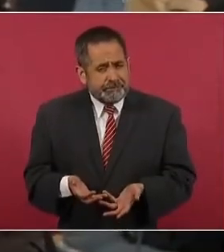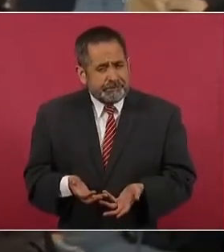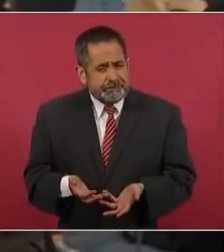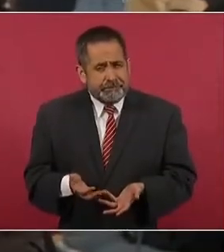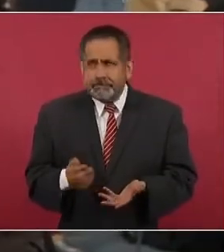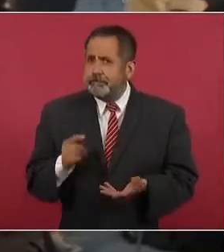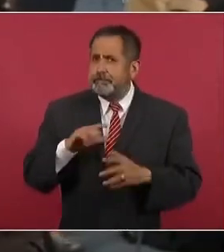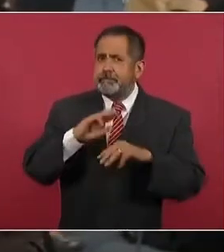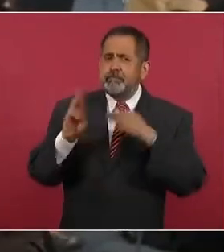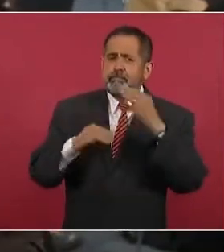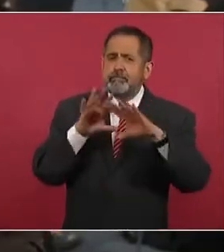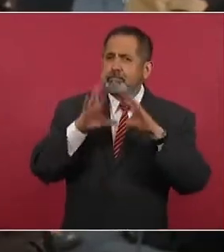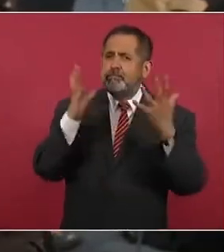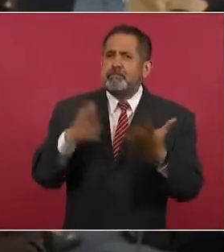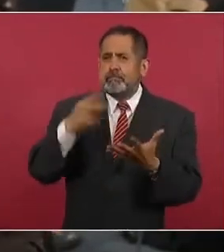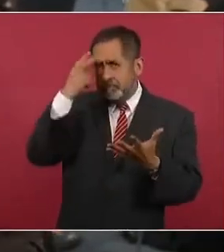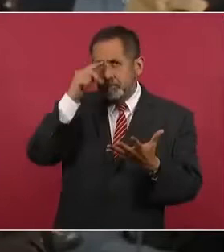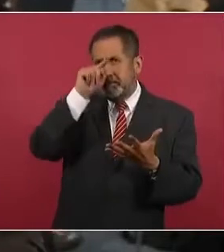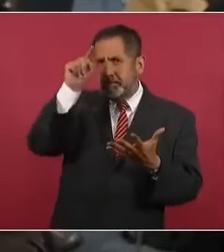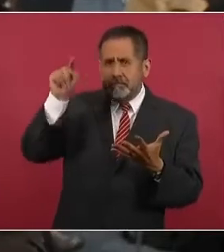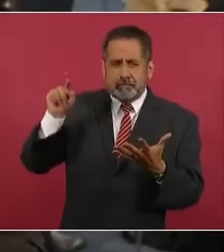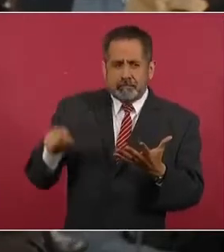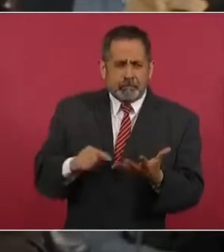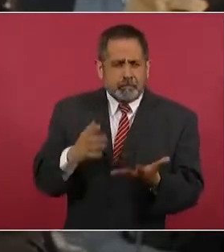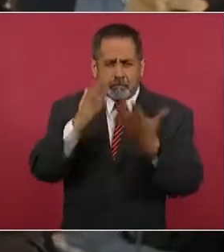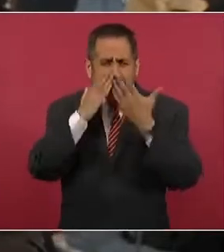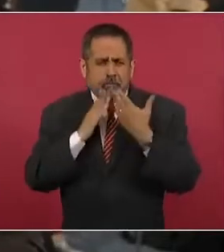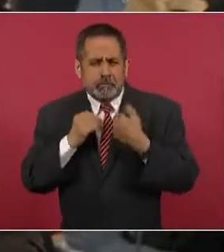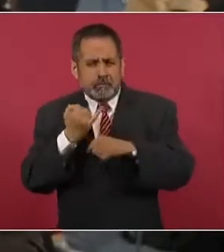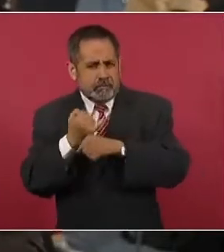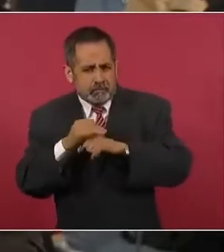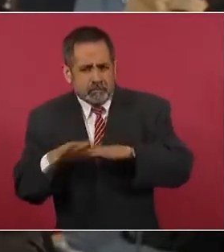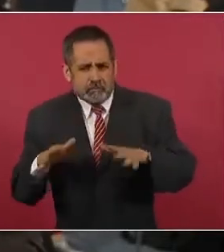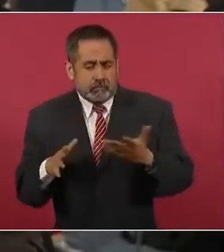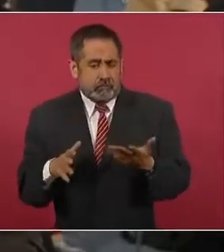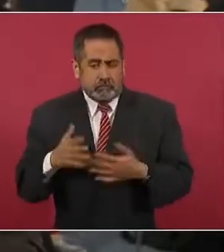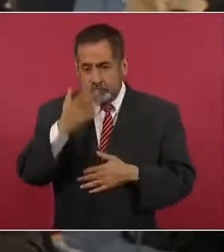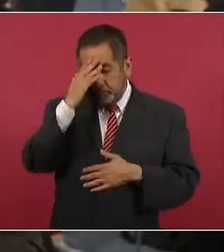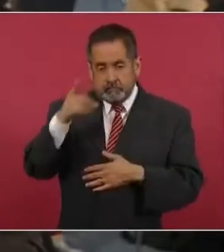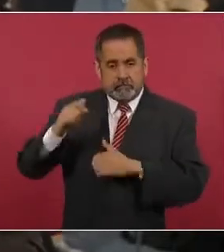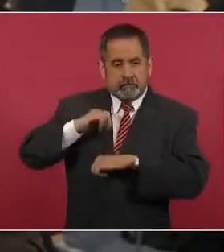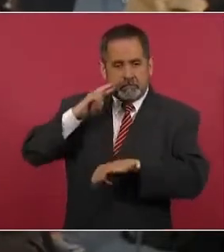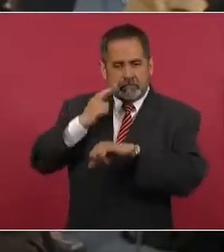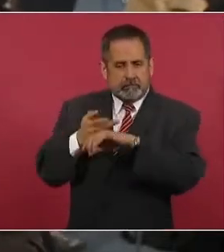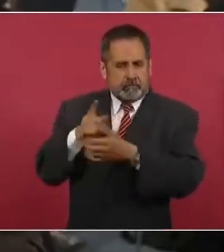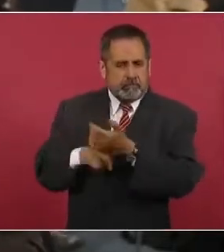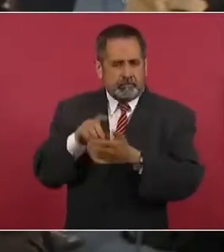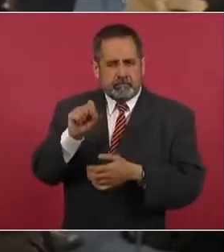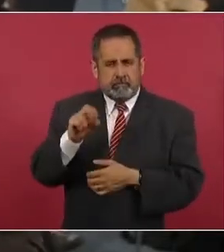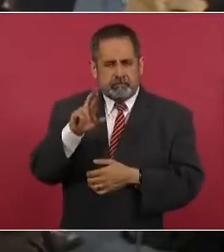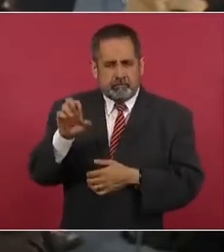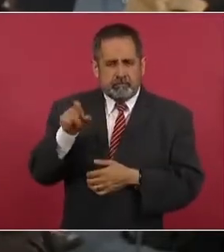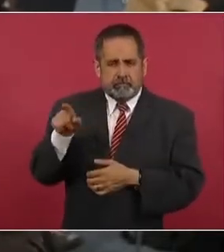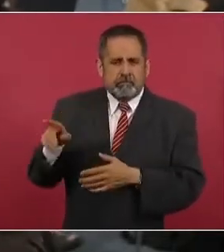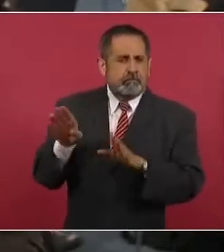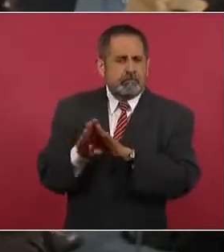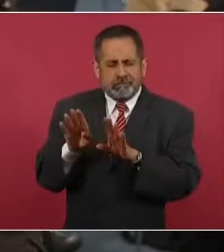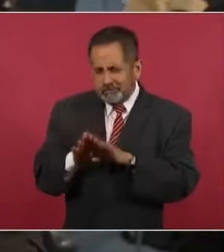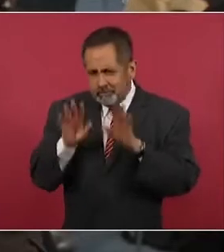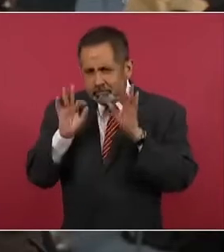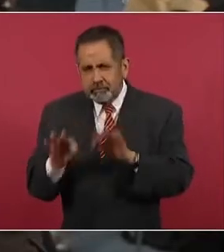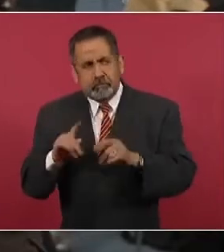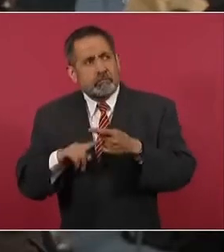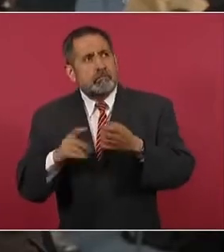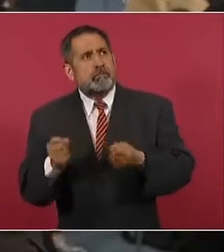lados que hay mexicanos. No hay información, no sé si el canciller tenga información acerca precisa de